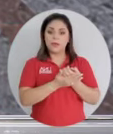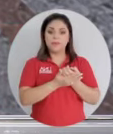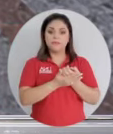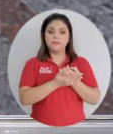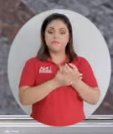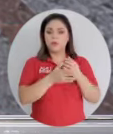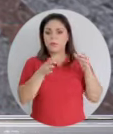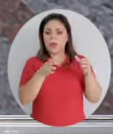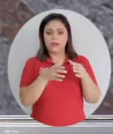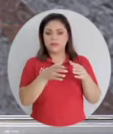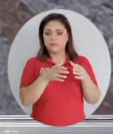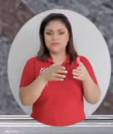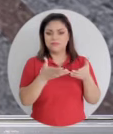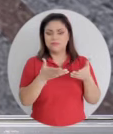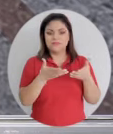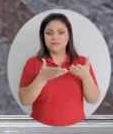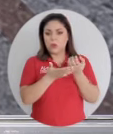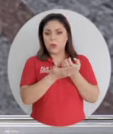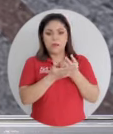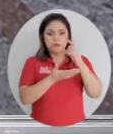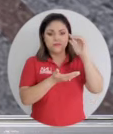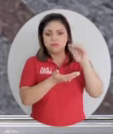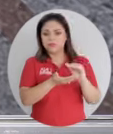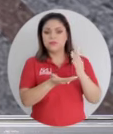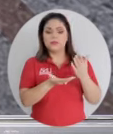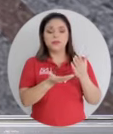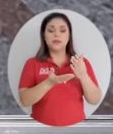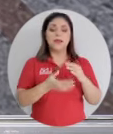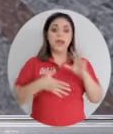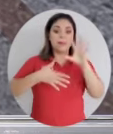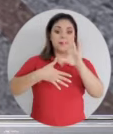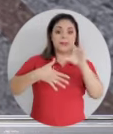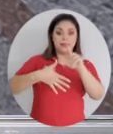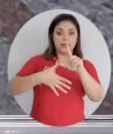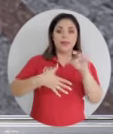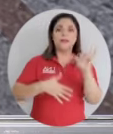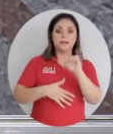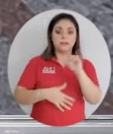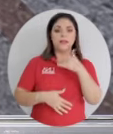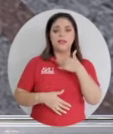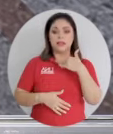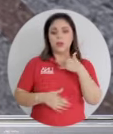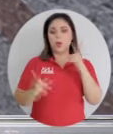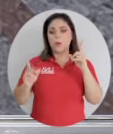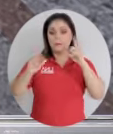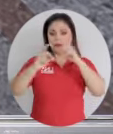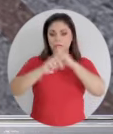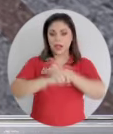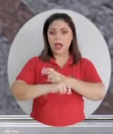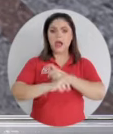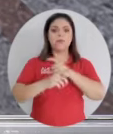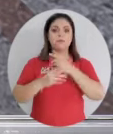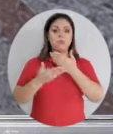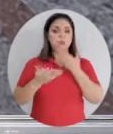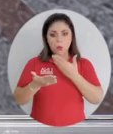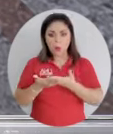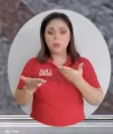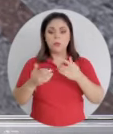¿verdad? En el marco de América Latina, que también tiene sus complejidades, sus diversidades, pero también sus